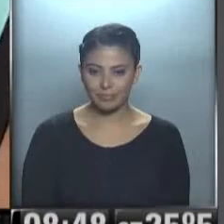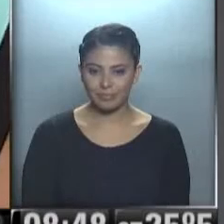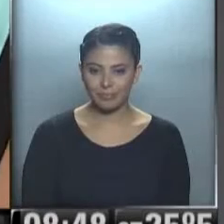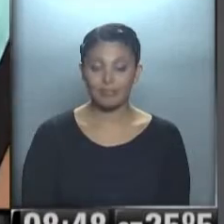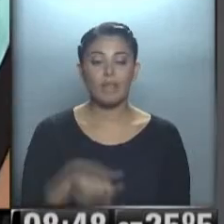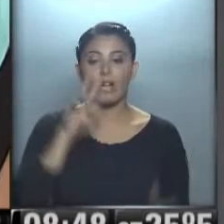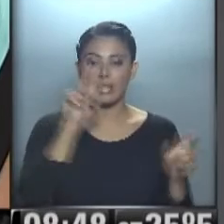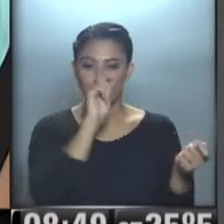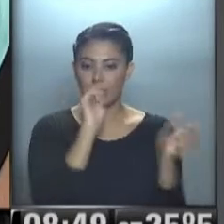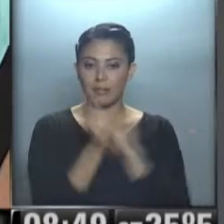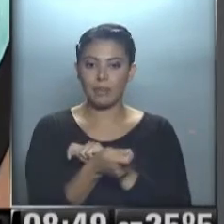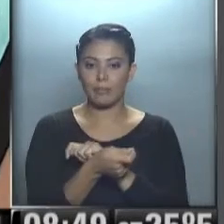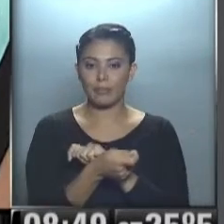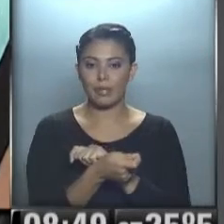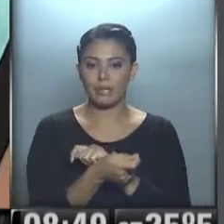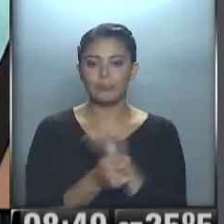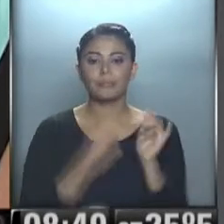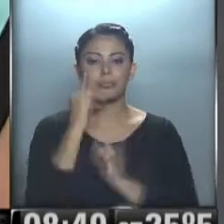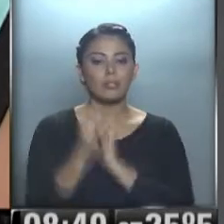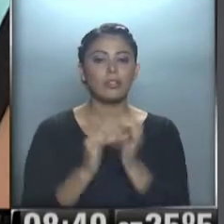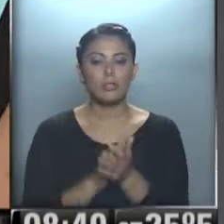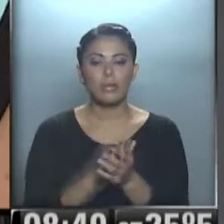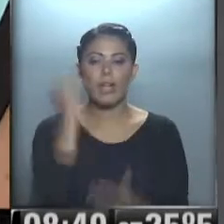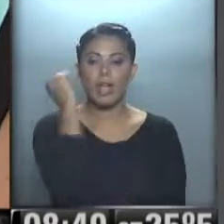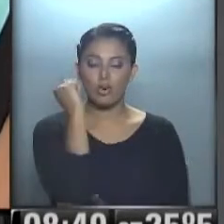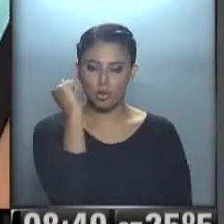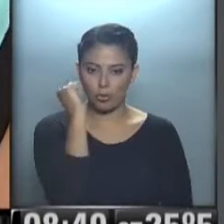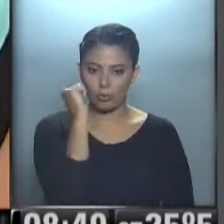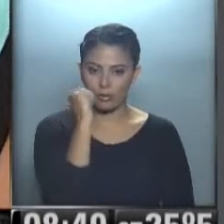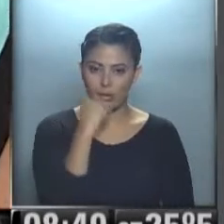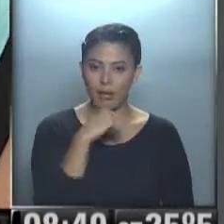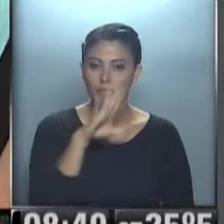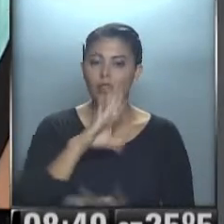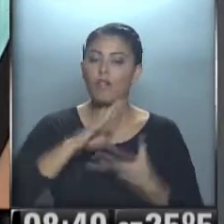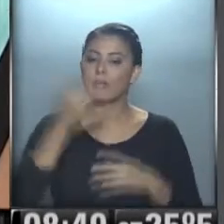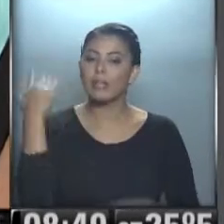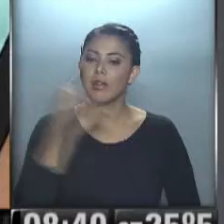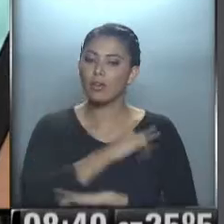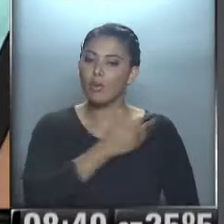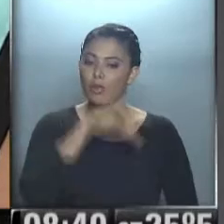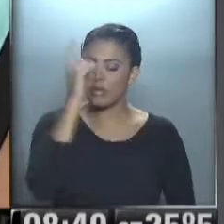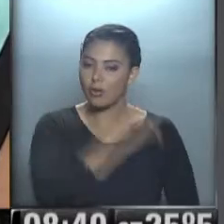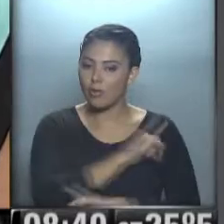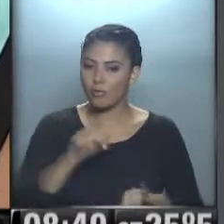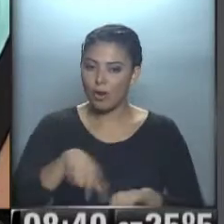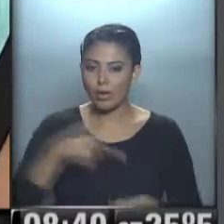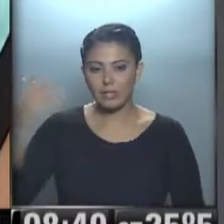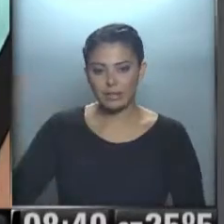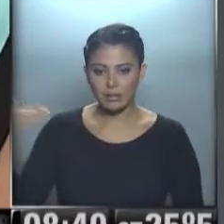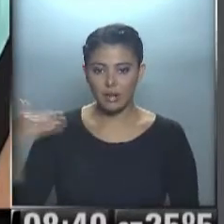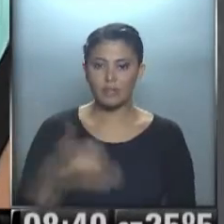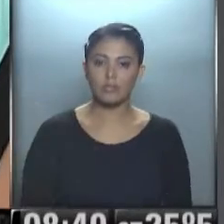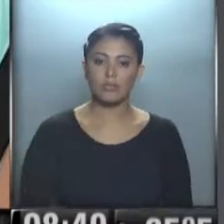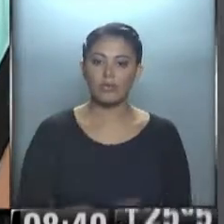y cambiamos ahora de tema para hablar de economía pero principalmente de una medida que fue anunciada por el gobierno nacional en las últimas horas y está